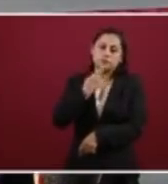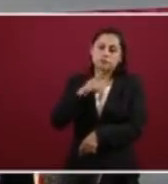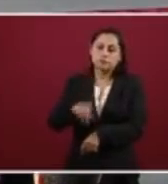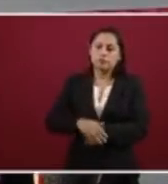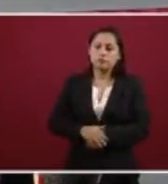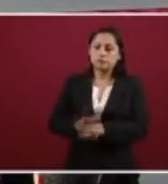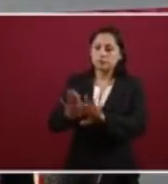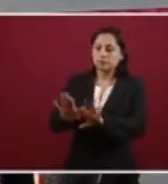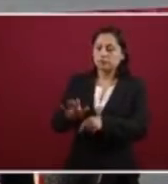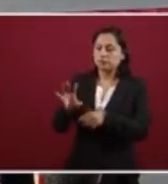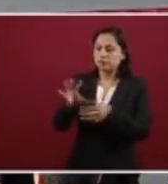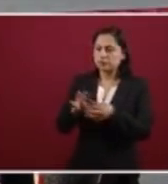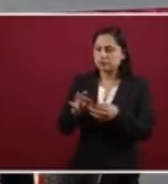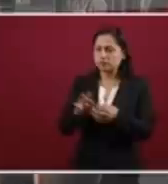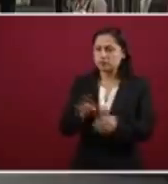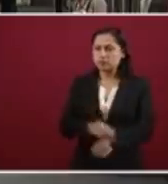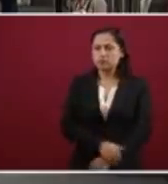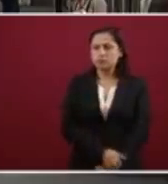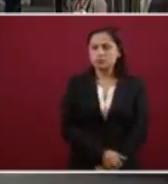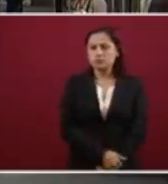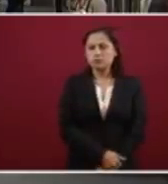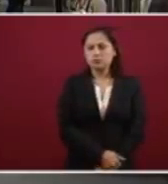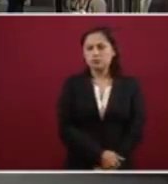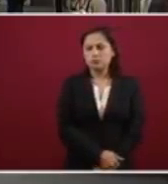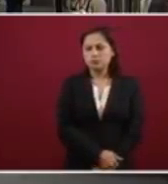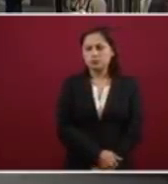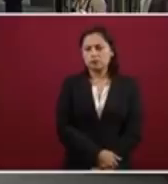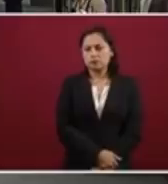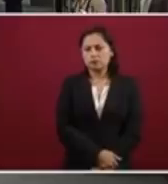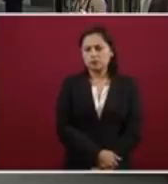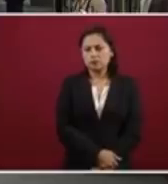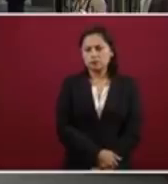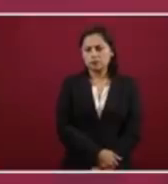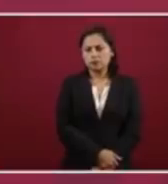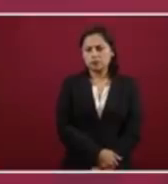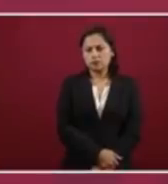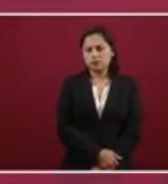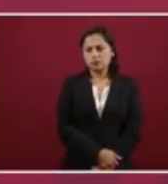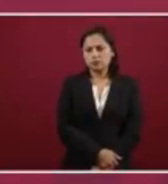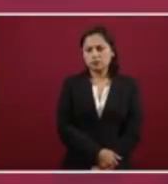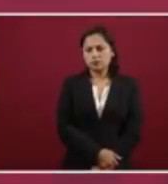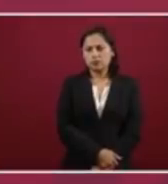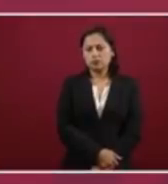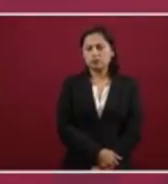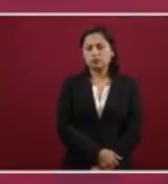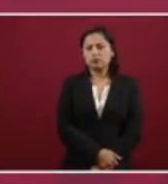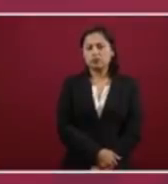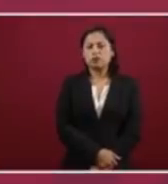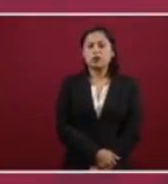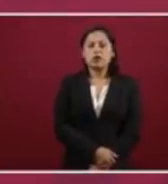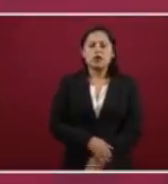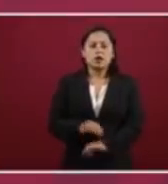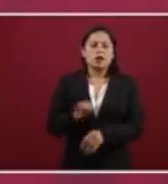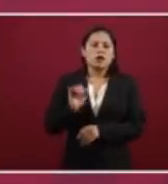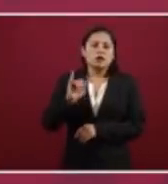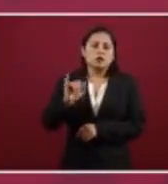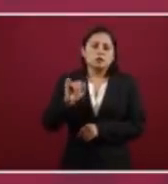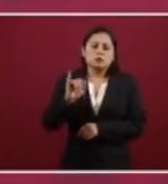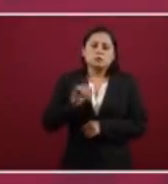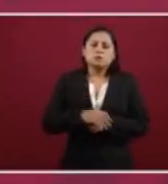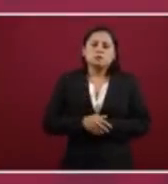el cuidado que se está teniendo ahora en la construcción que tiene que ver con… Ah, bueno, comentábamos